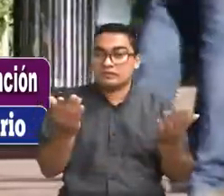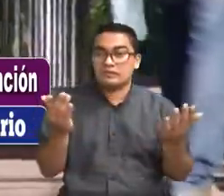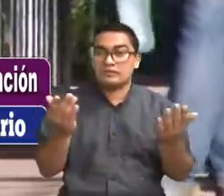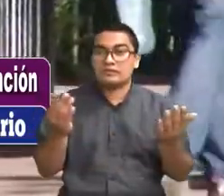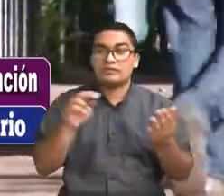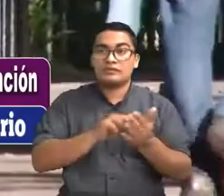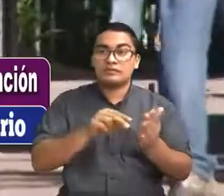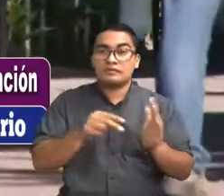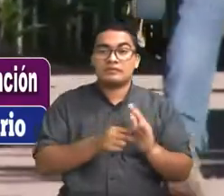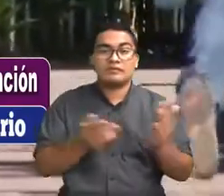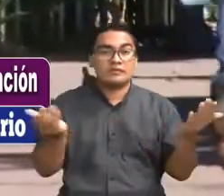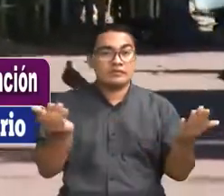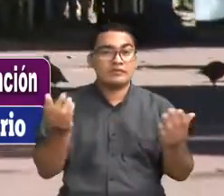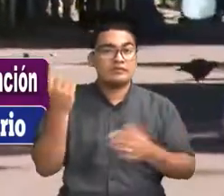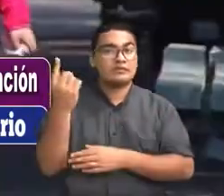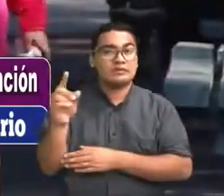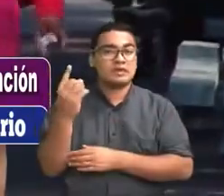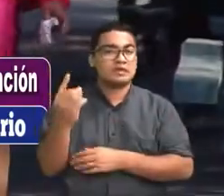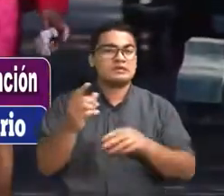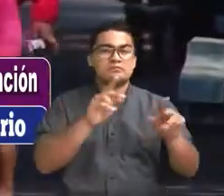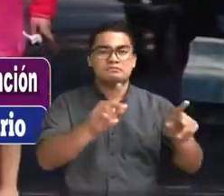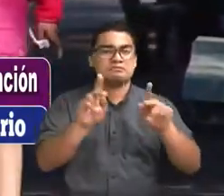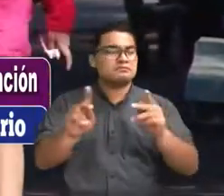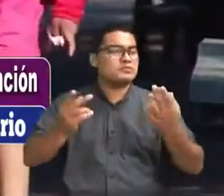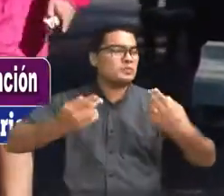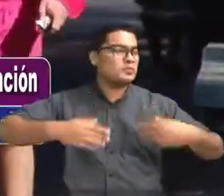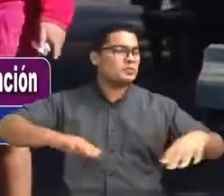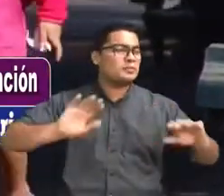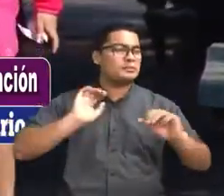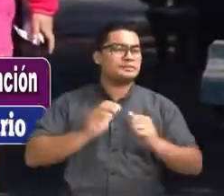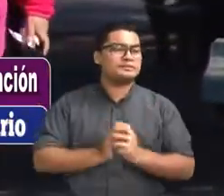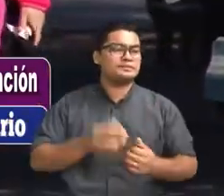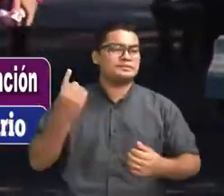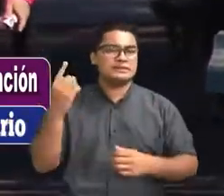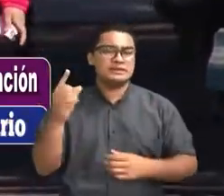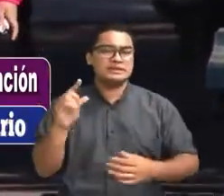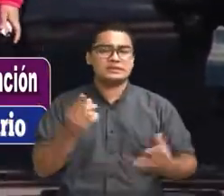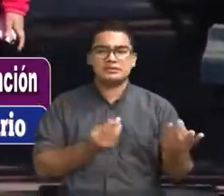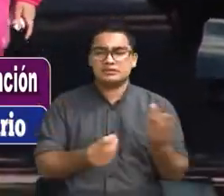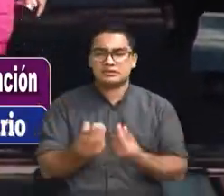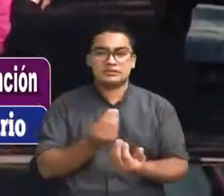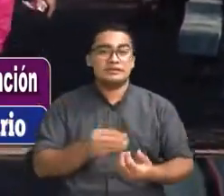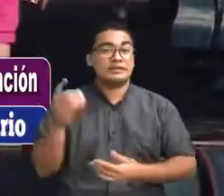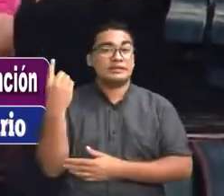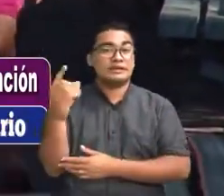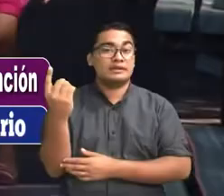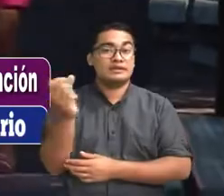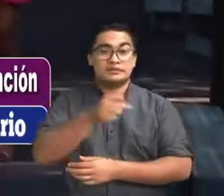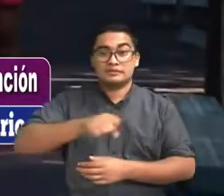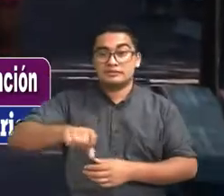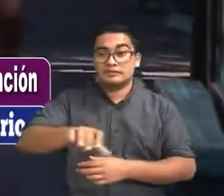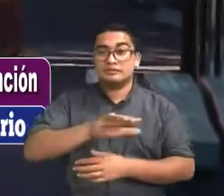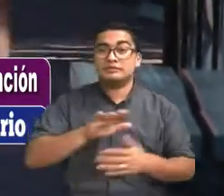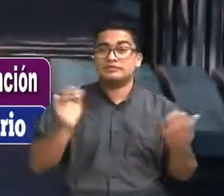que contiene los derechos civiles, los derechos económicos, los derechos sociales,